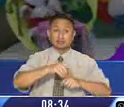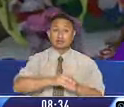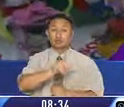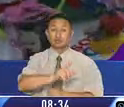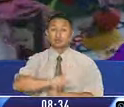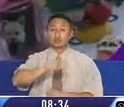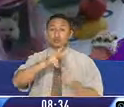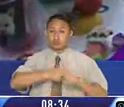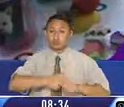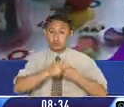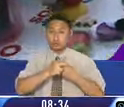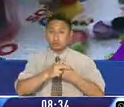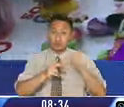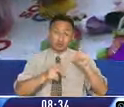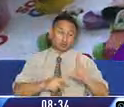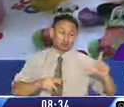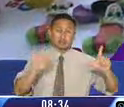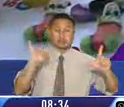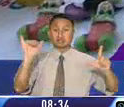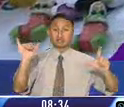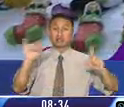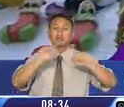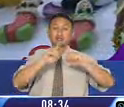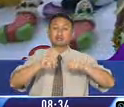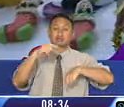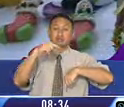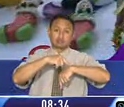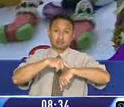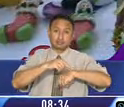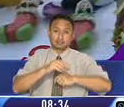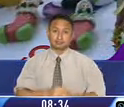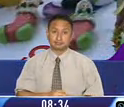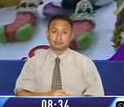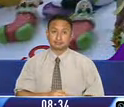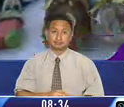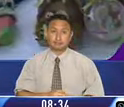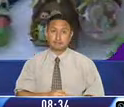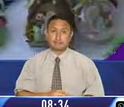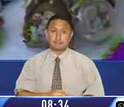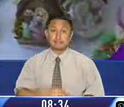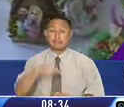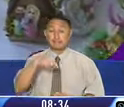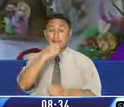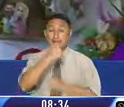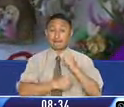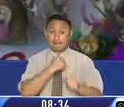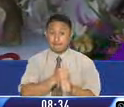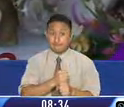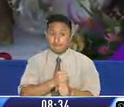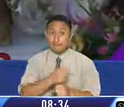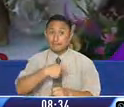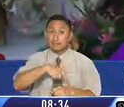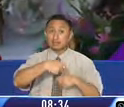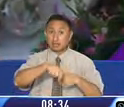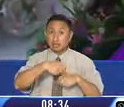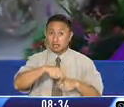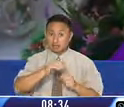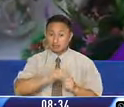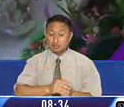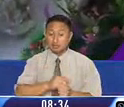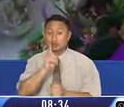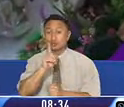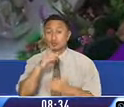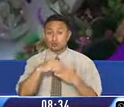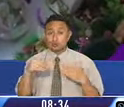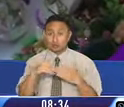lunes, de lunes a sábado en diferentes horarios durante todo este año. Los talleres, algunos tienen costo hasta de $1,